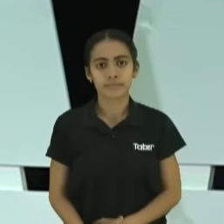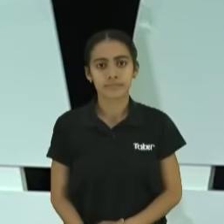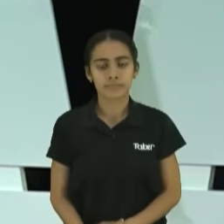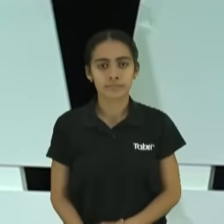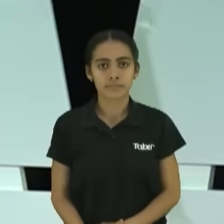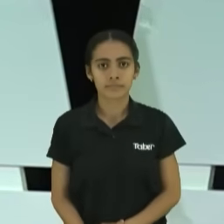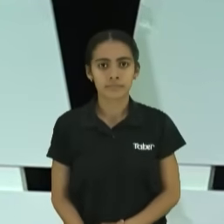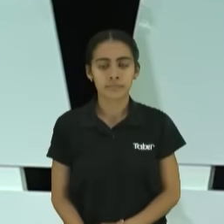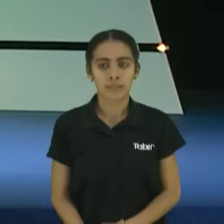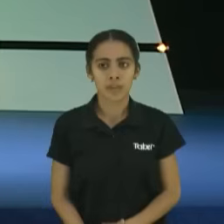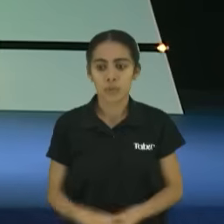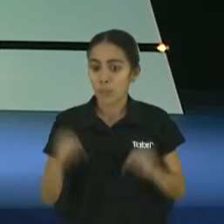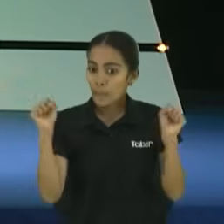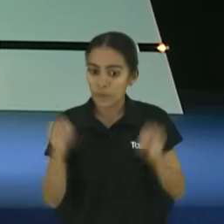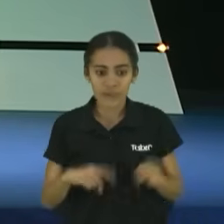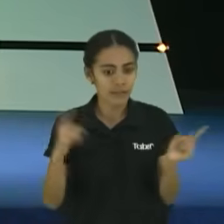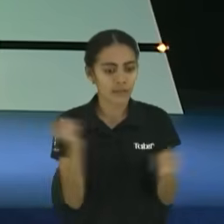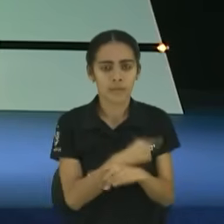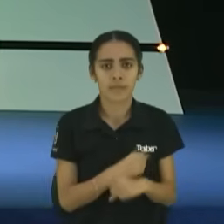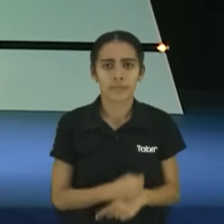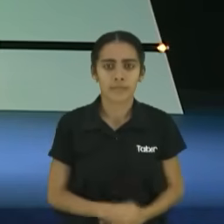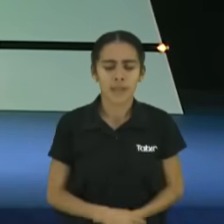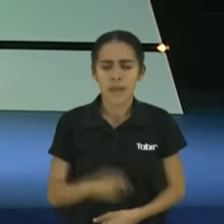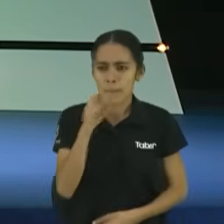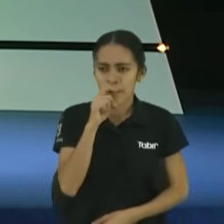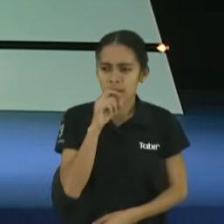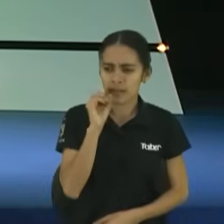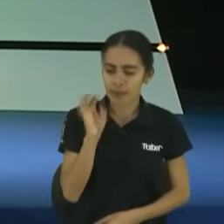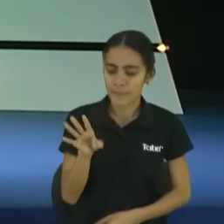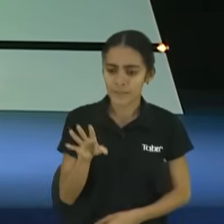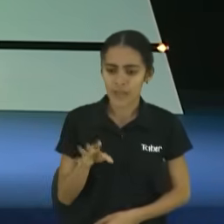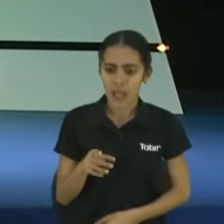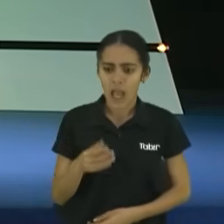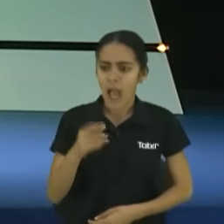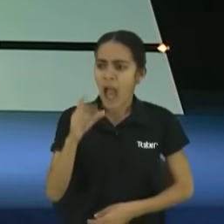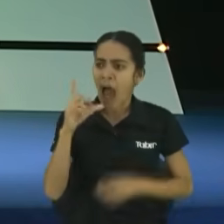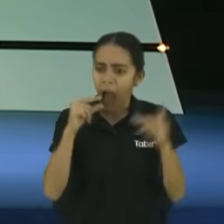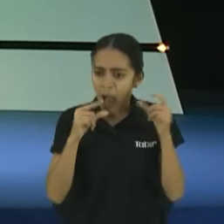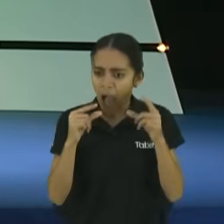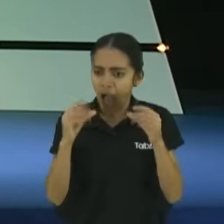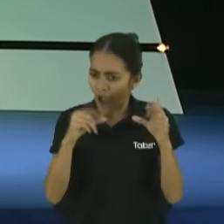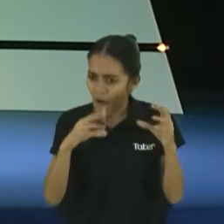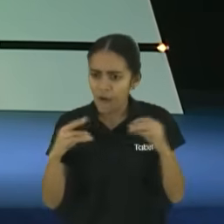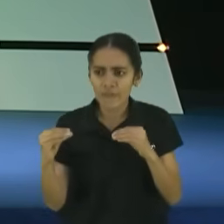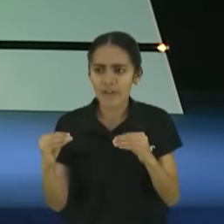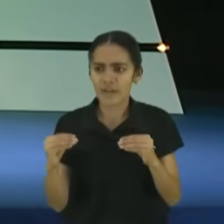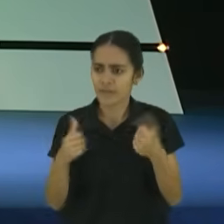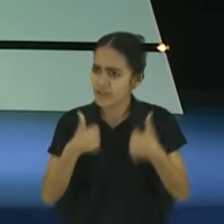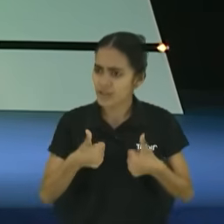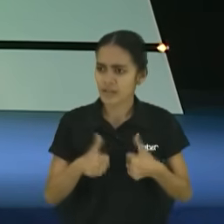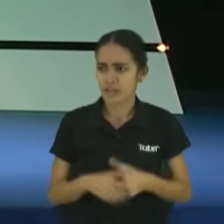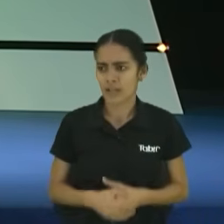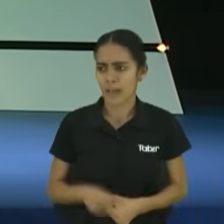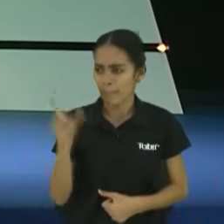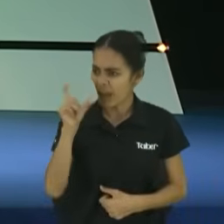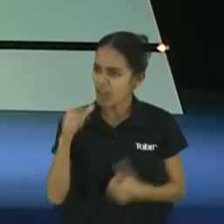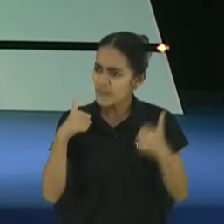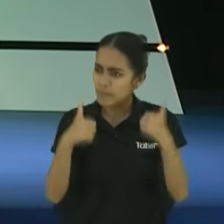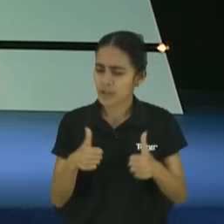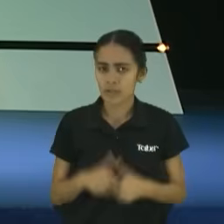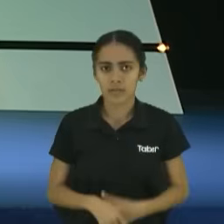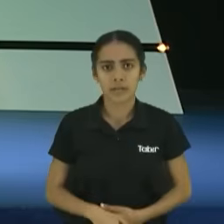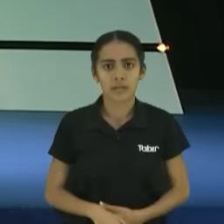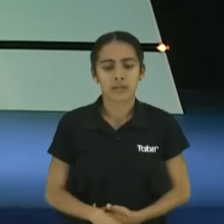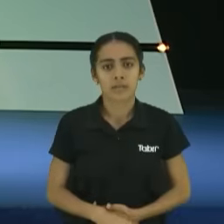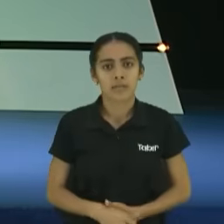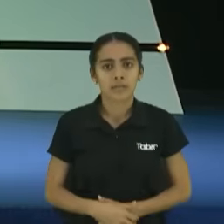podía. Hijo, habla bien, me decía. No podía, a mí me salían las palabras por los poros. Ahí me dice el menor mío. Hijo, le